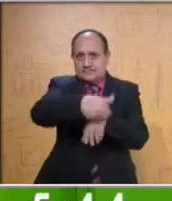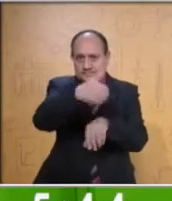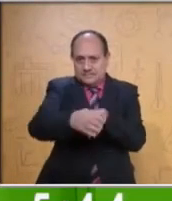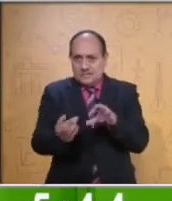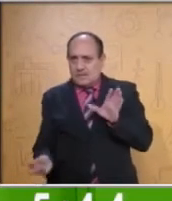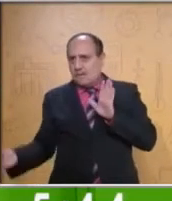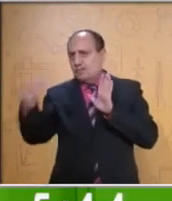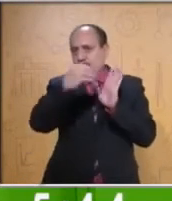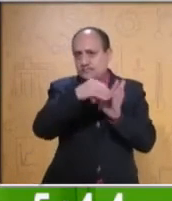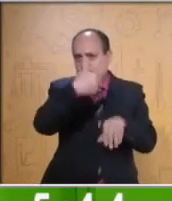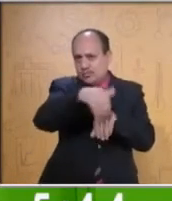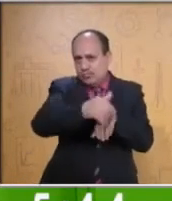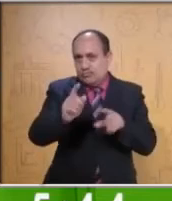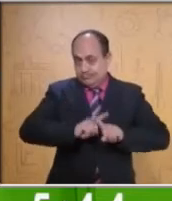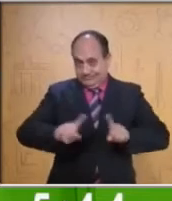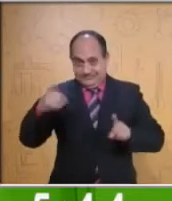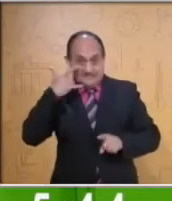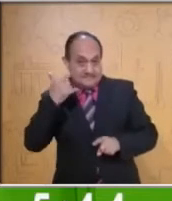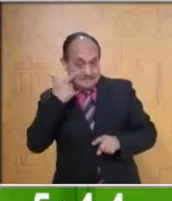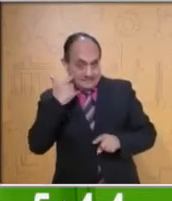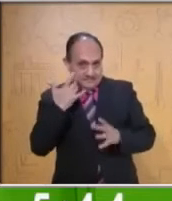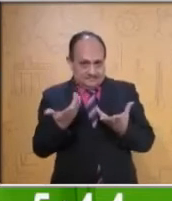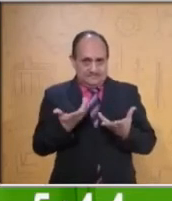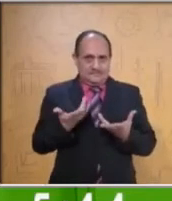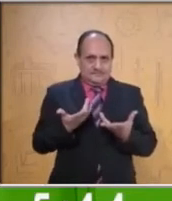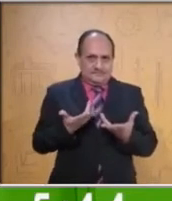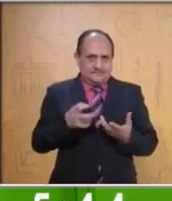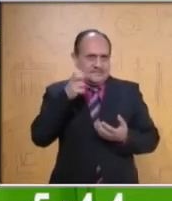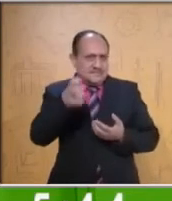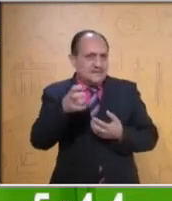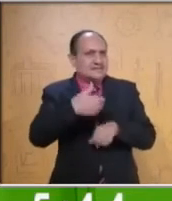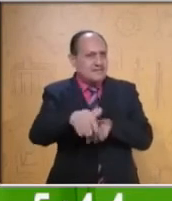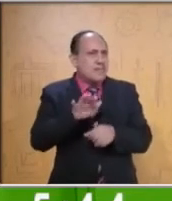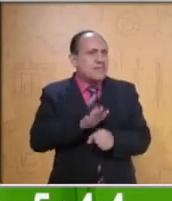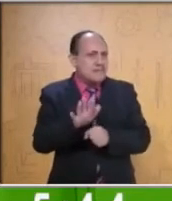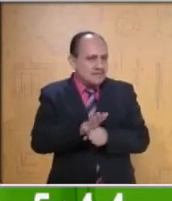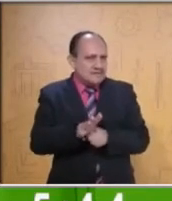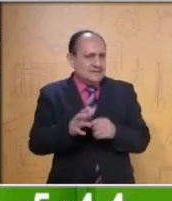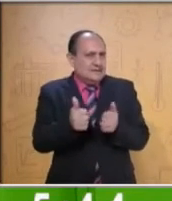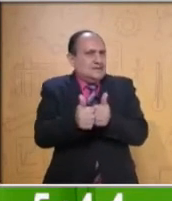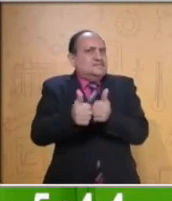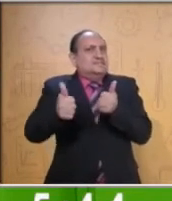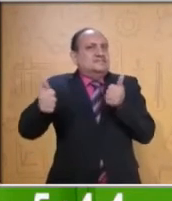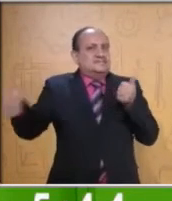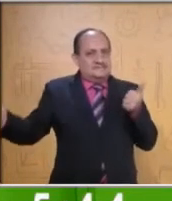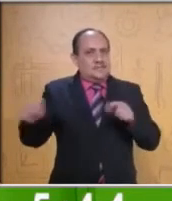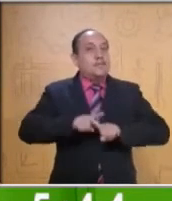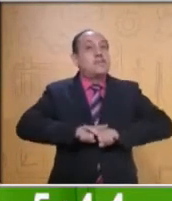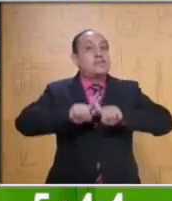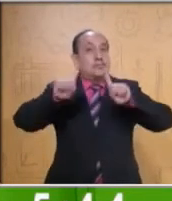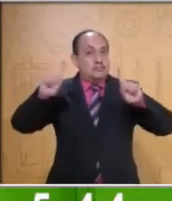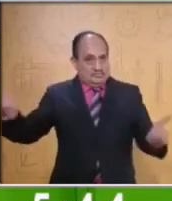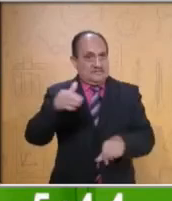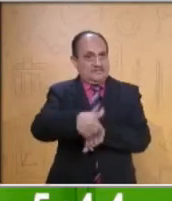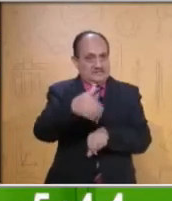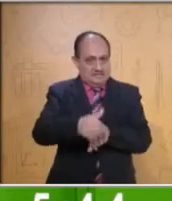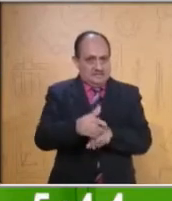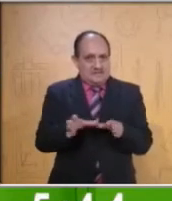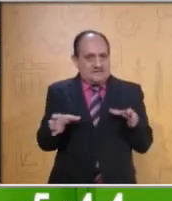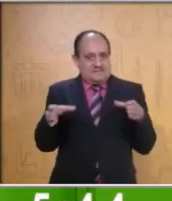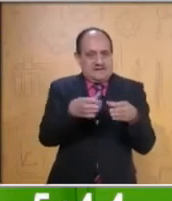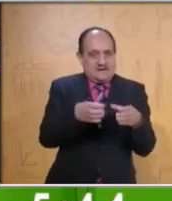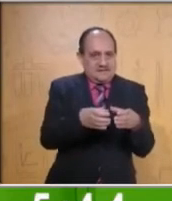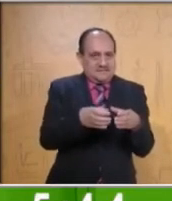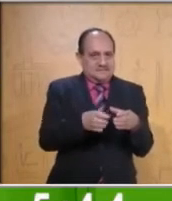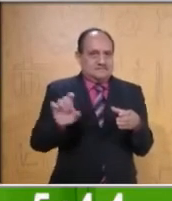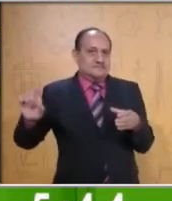dato atípico, que dijimos que el dato atípico es aquel que se aleja más de los datos centrales que yo tengo ahí,